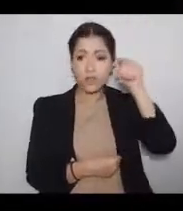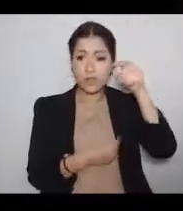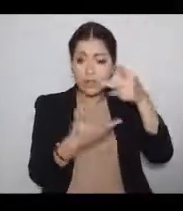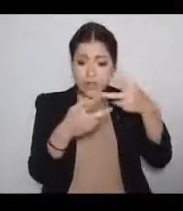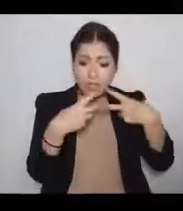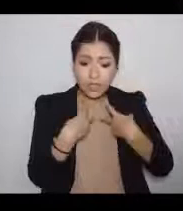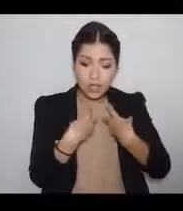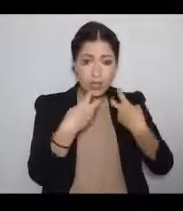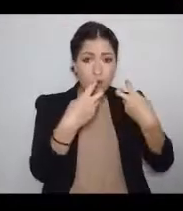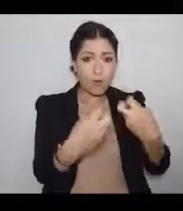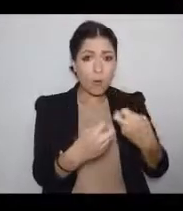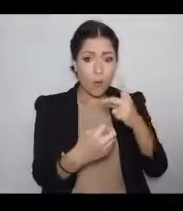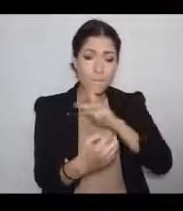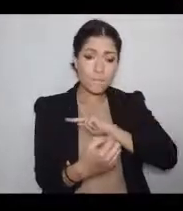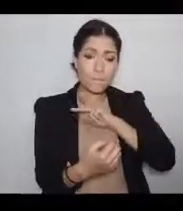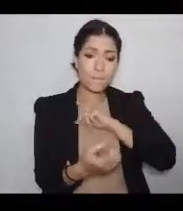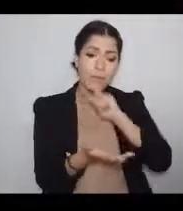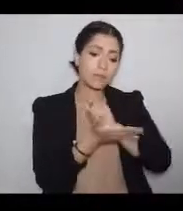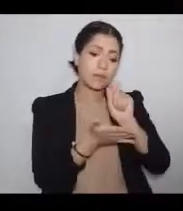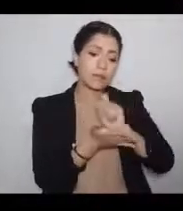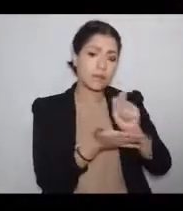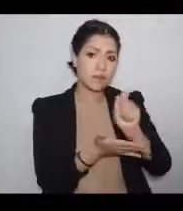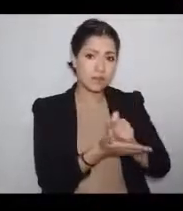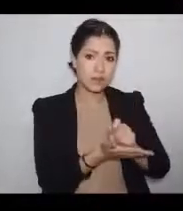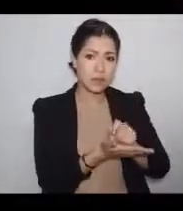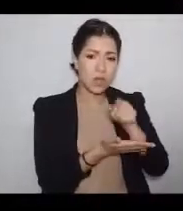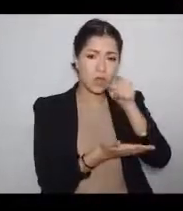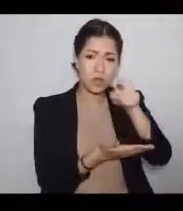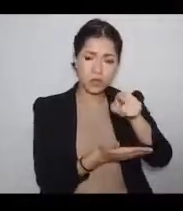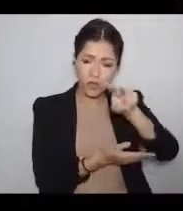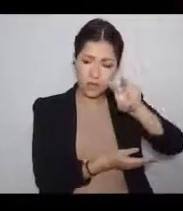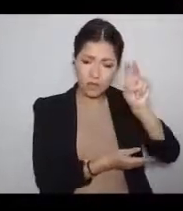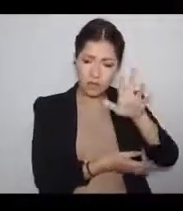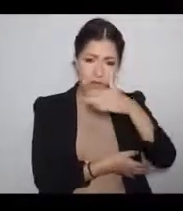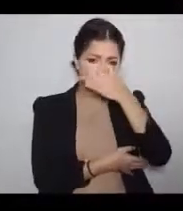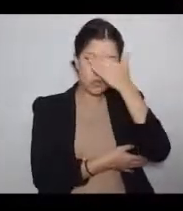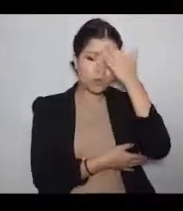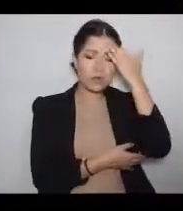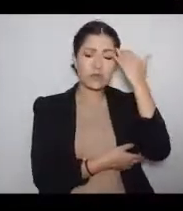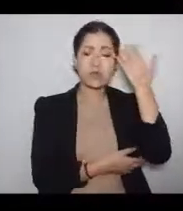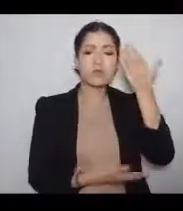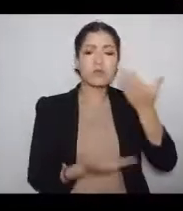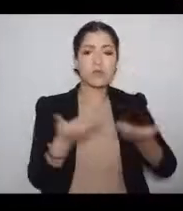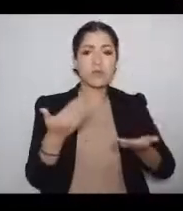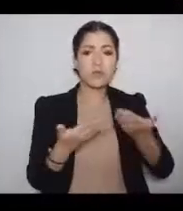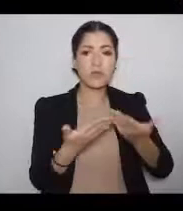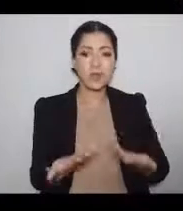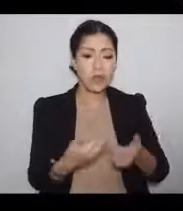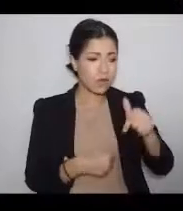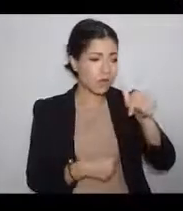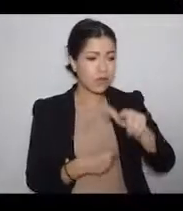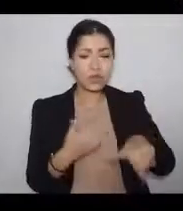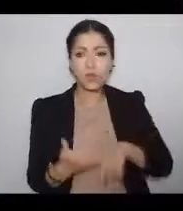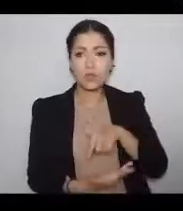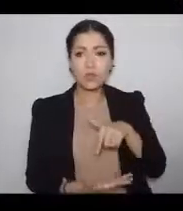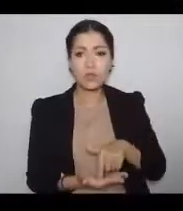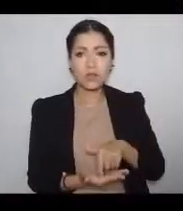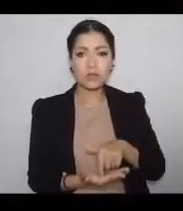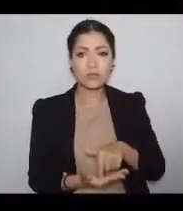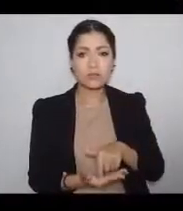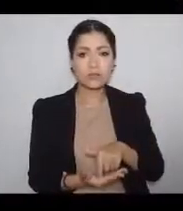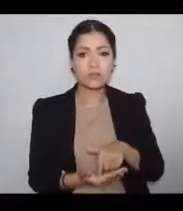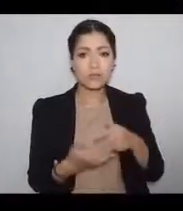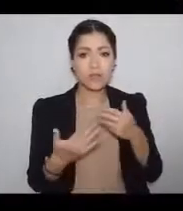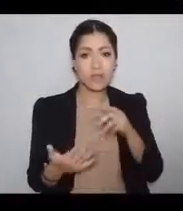Uraniumbor. No sabes lo que era ese observatorio en comparación con esta posilga.